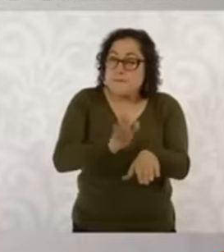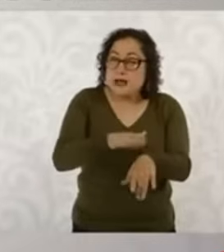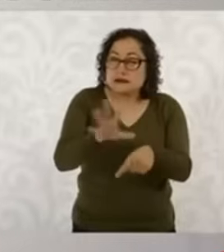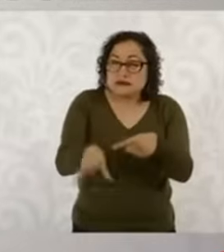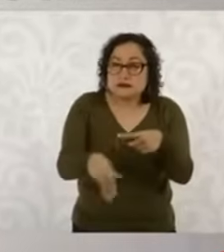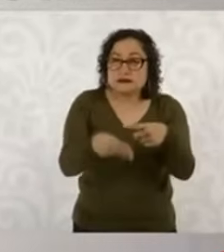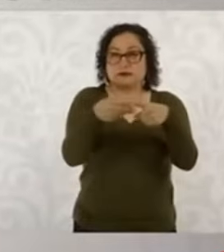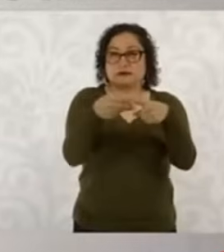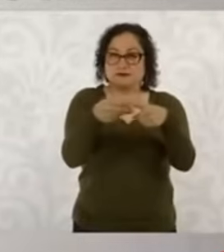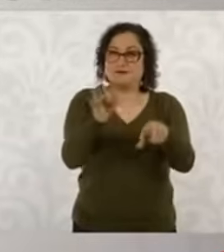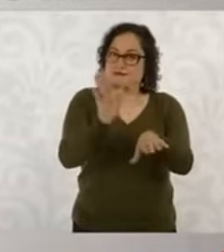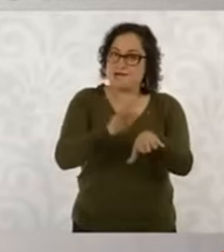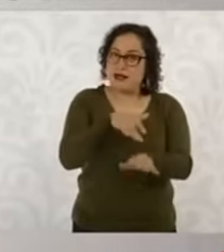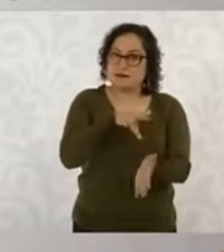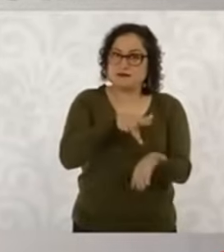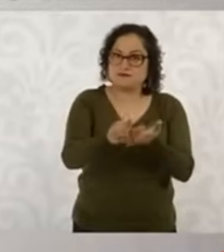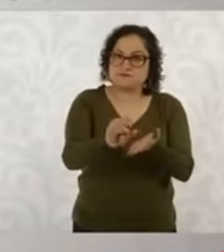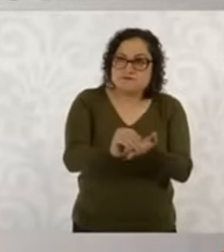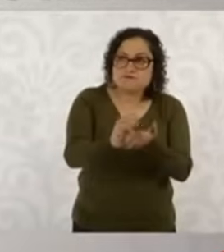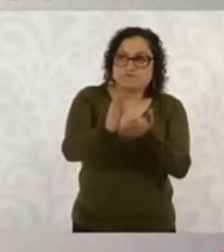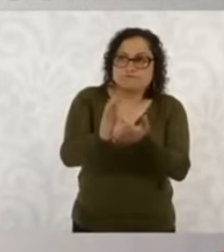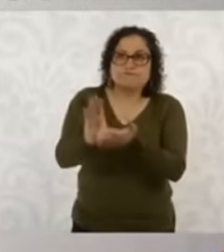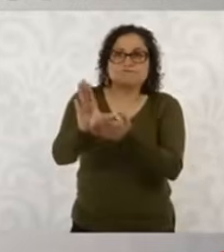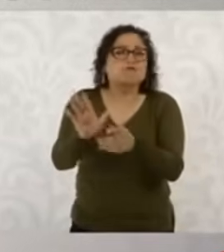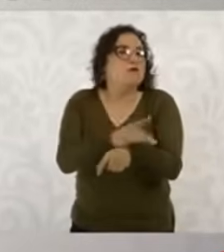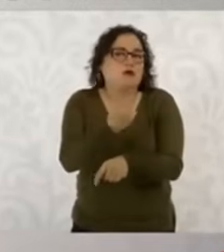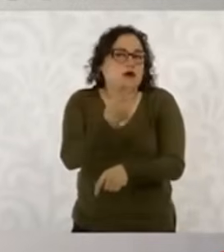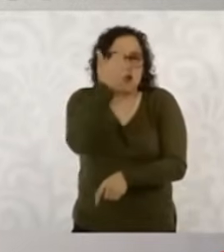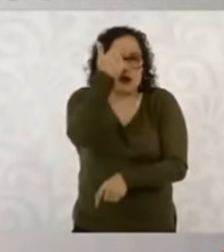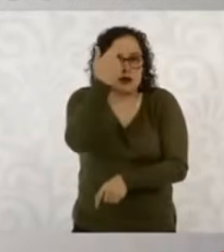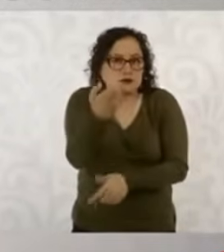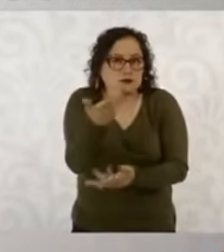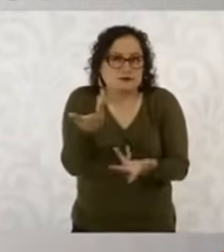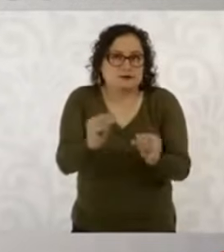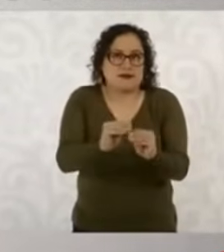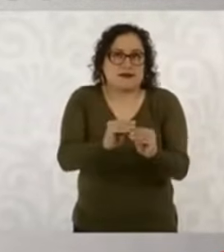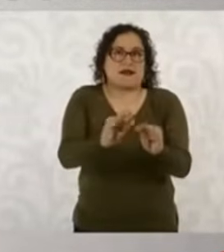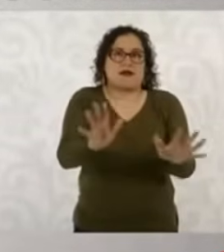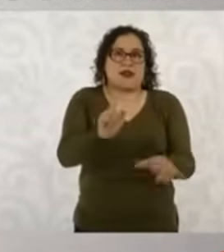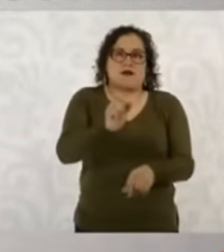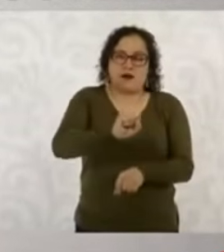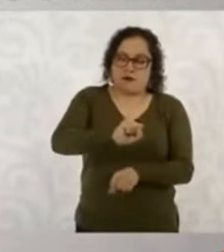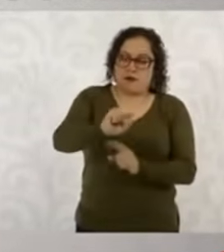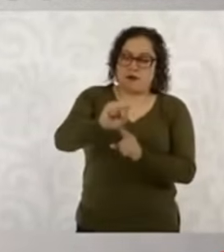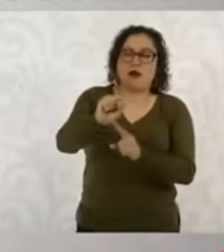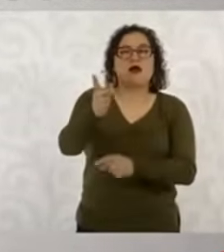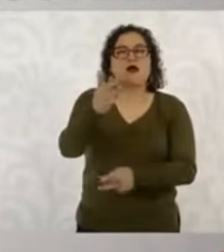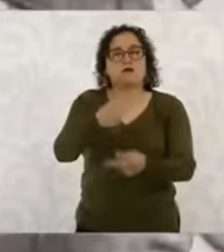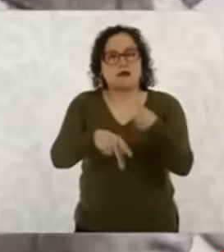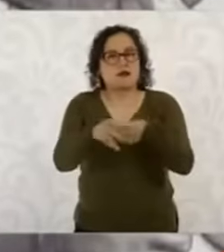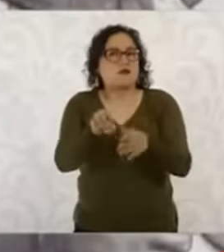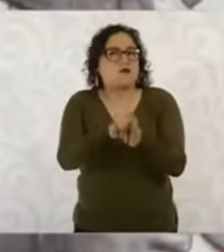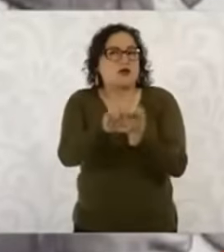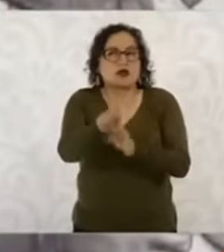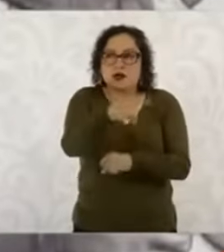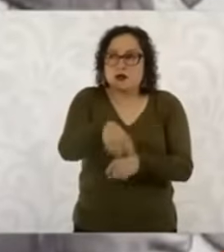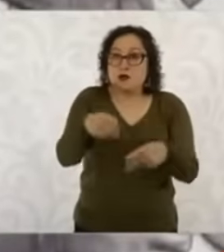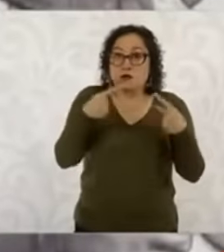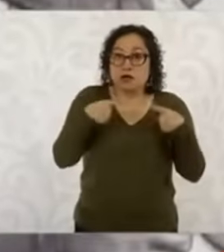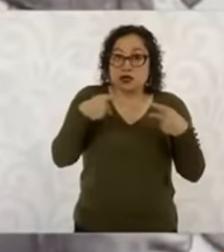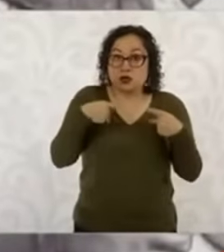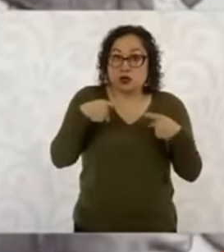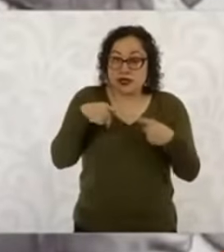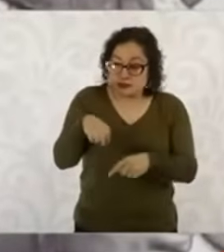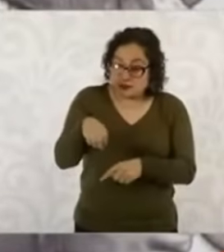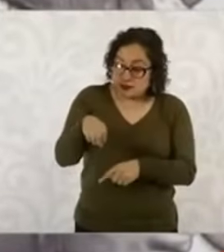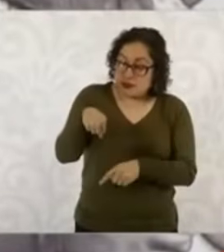inflación, el aumento en población. Por ejemplo, adulto mayor, pues va a haber más personas que lleguen a los